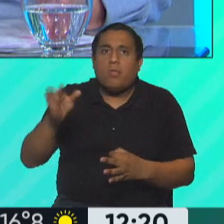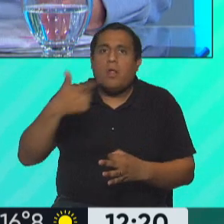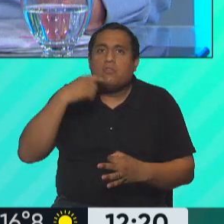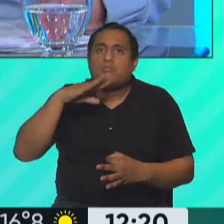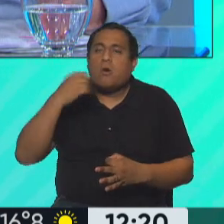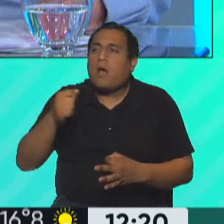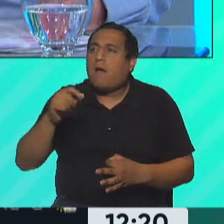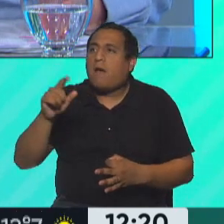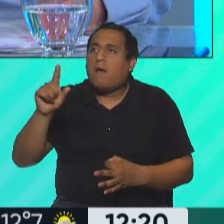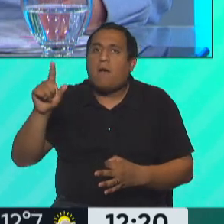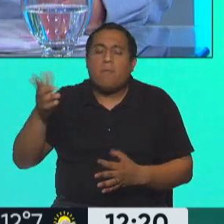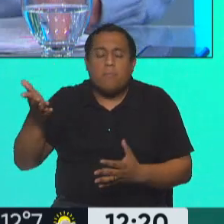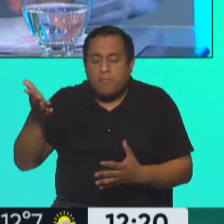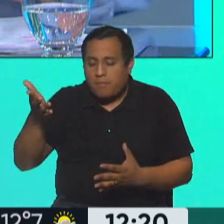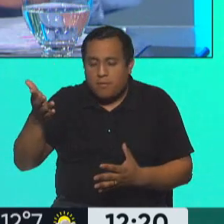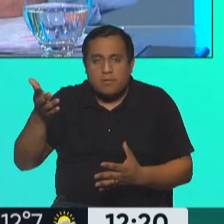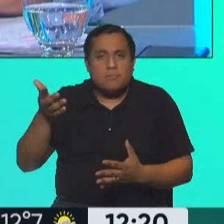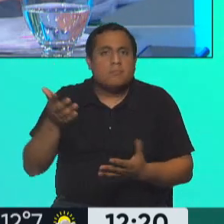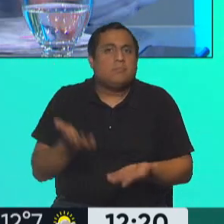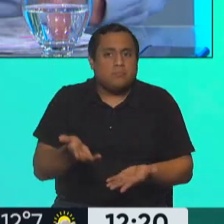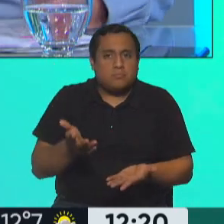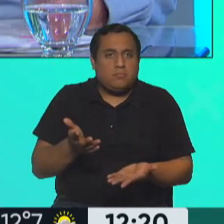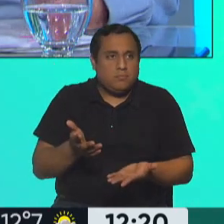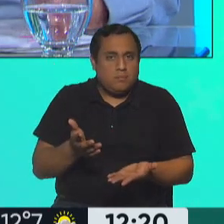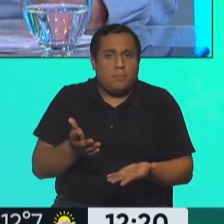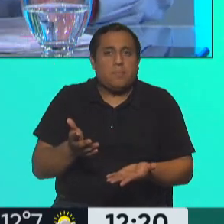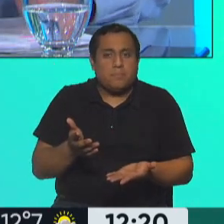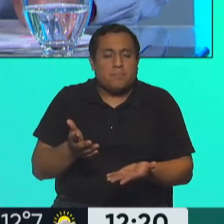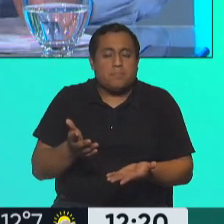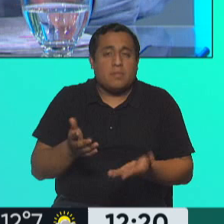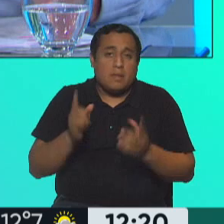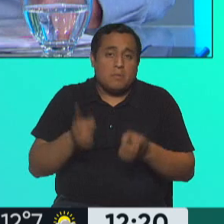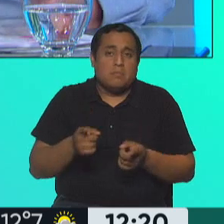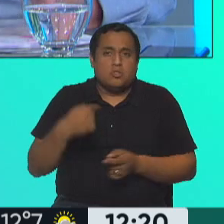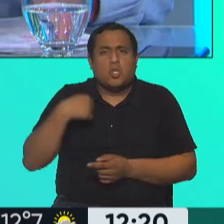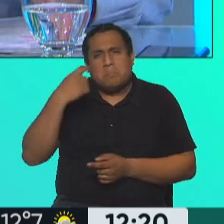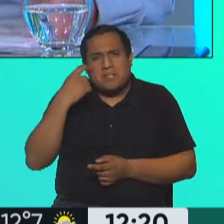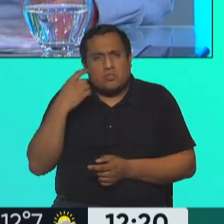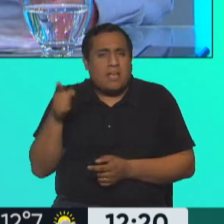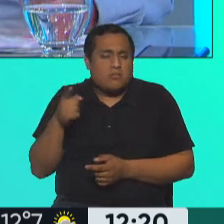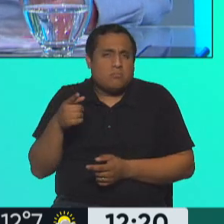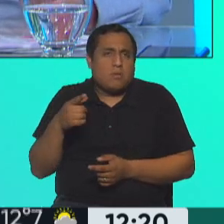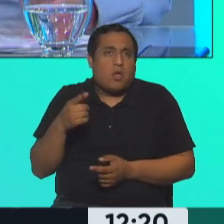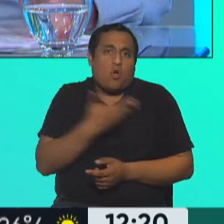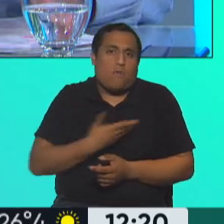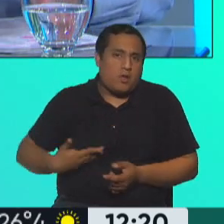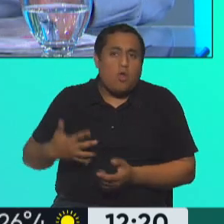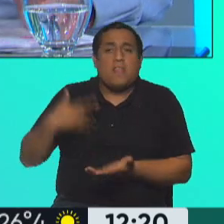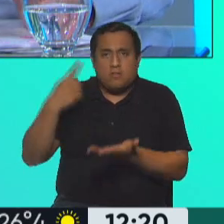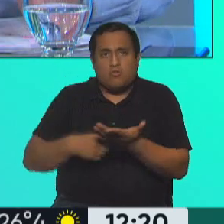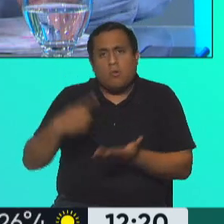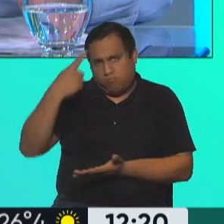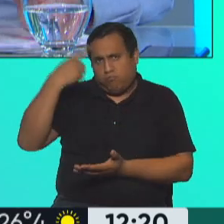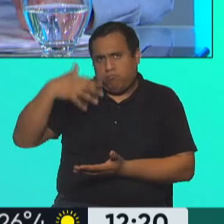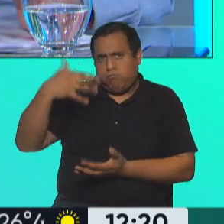vendieron 20 millones de toneladas. De las 42 millones, 20 millones de toneladas. Ahora, me parece una decisión muy inteligente del gobierno, muy